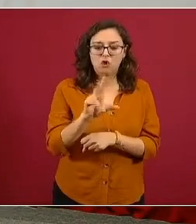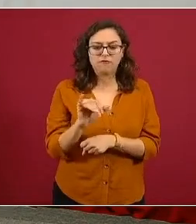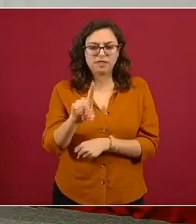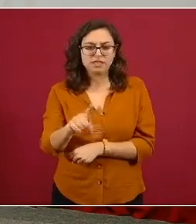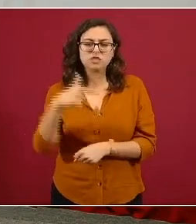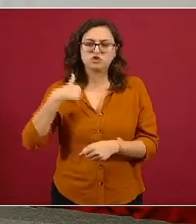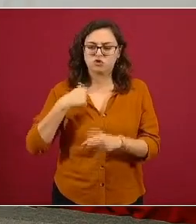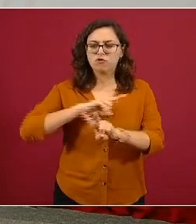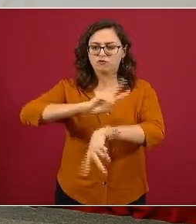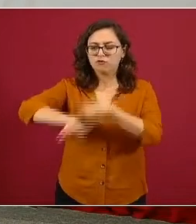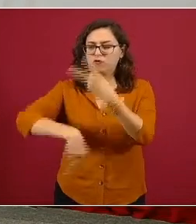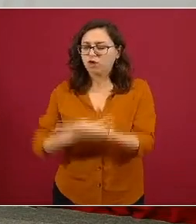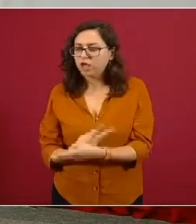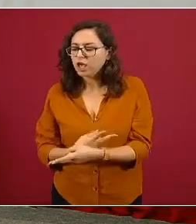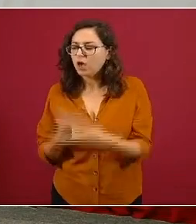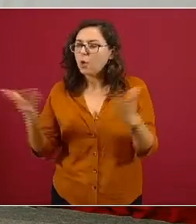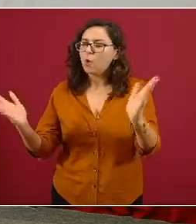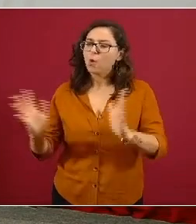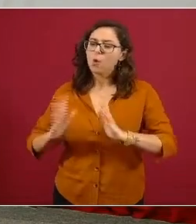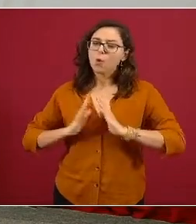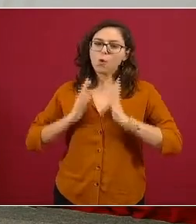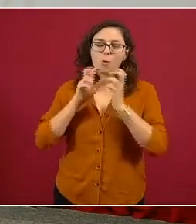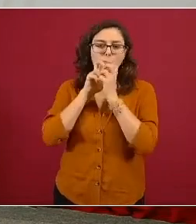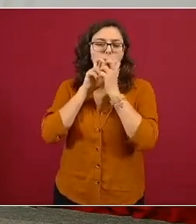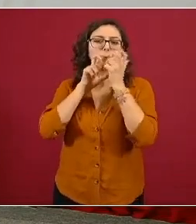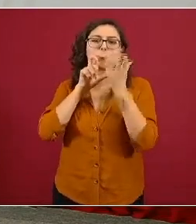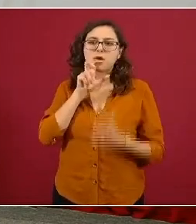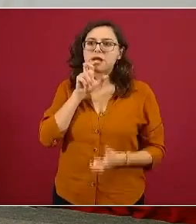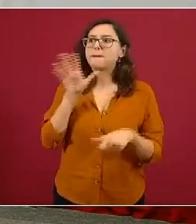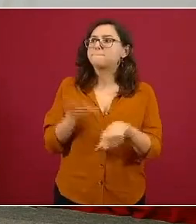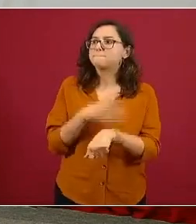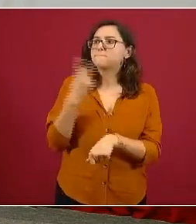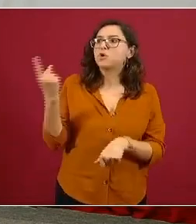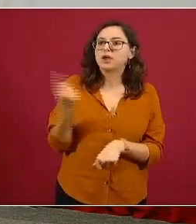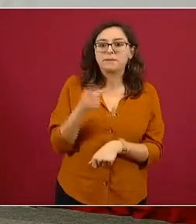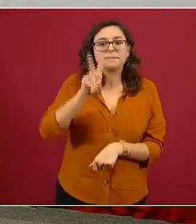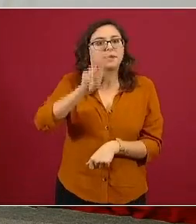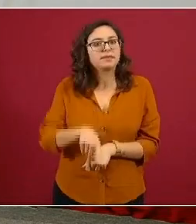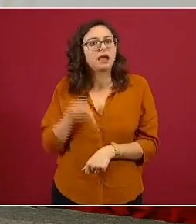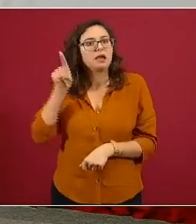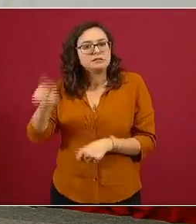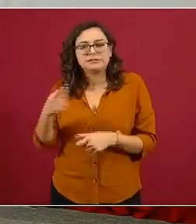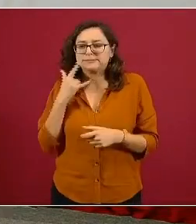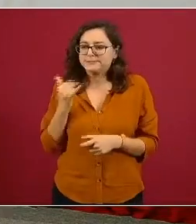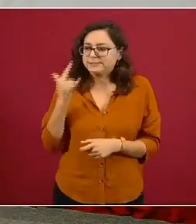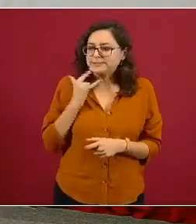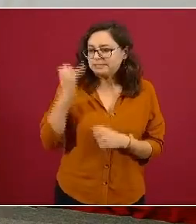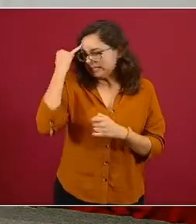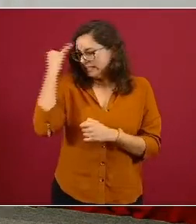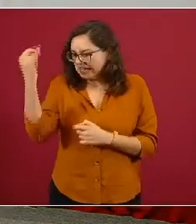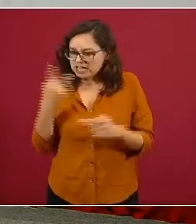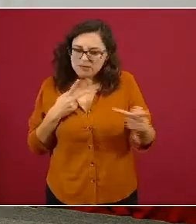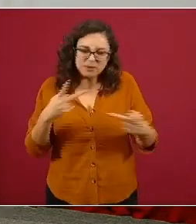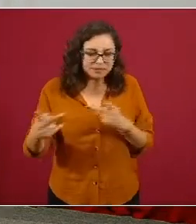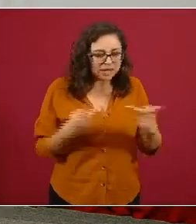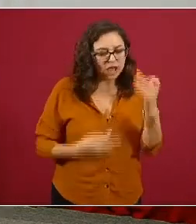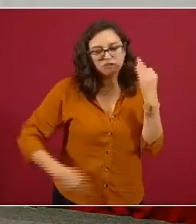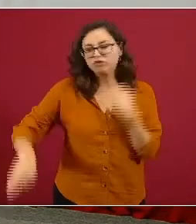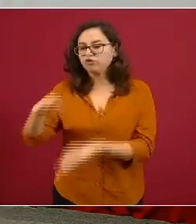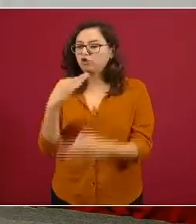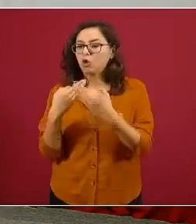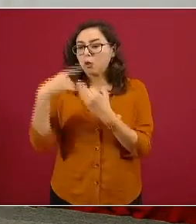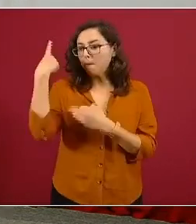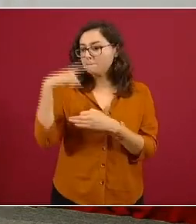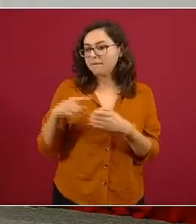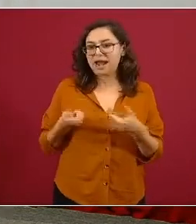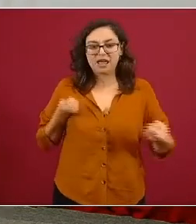impresionado por la integralidad, la creatividad y la extensión, la dedicación de la estrategia de control de